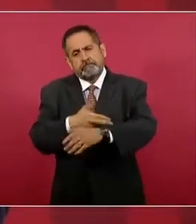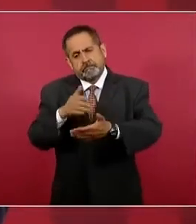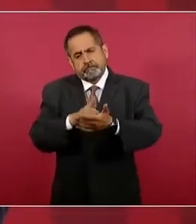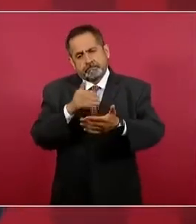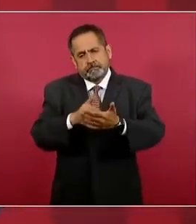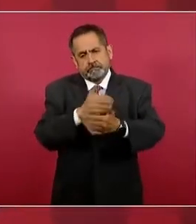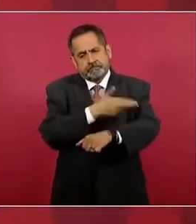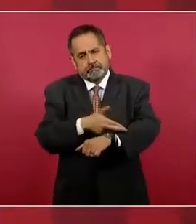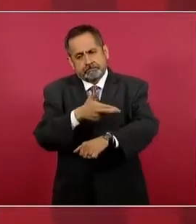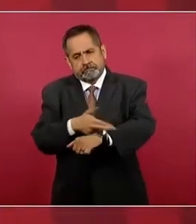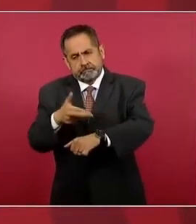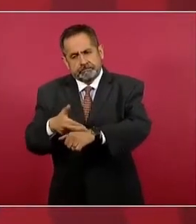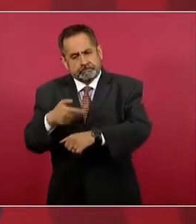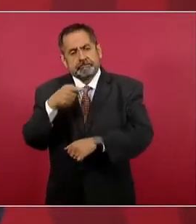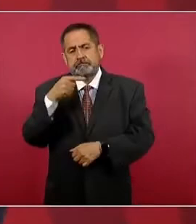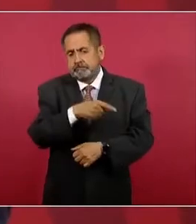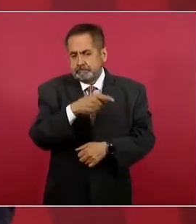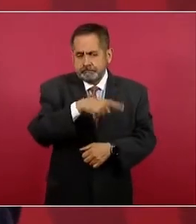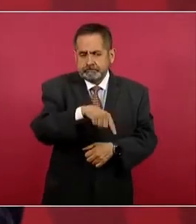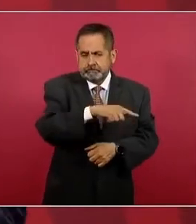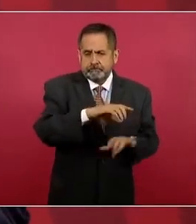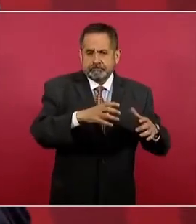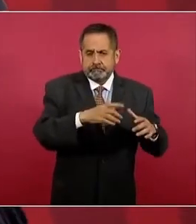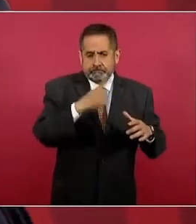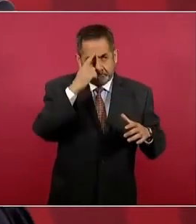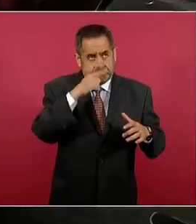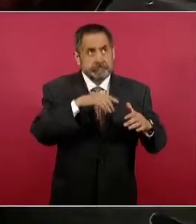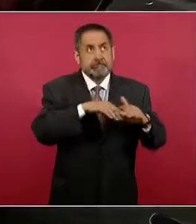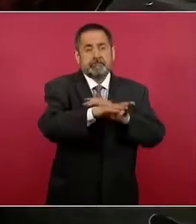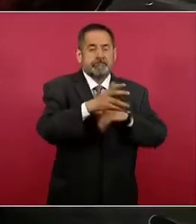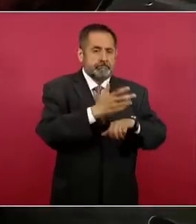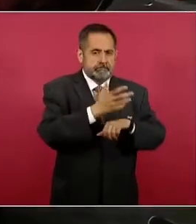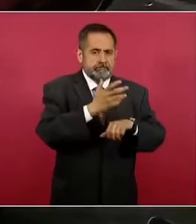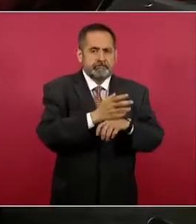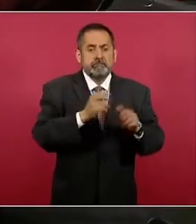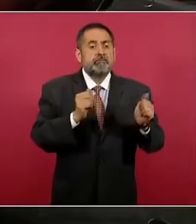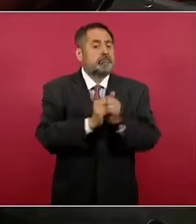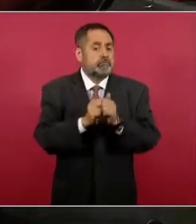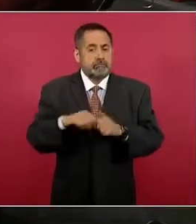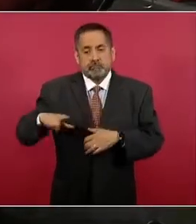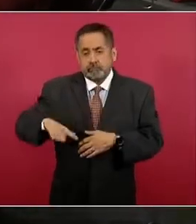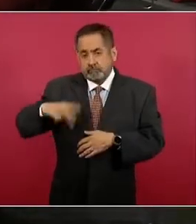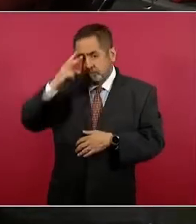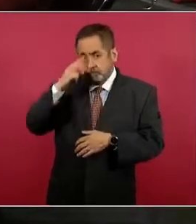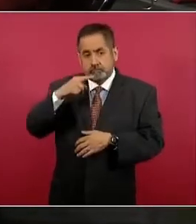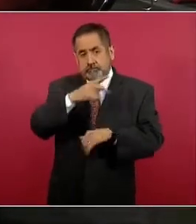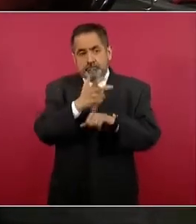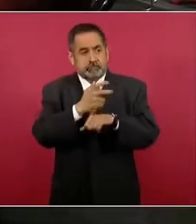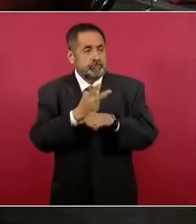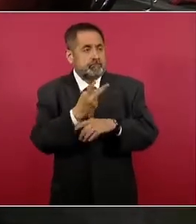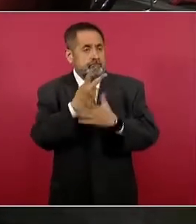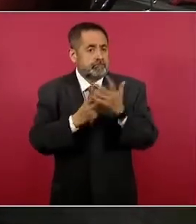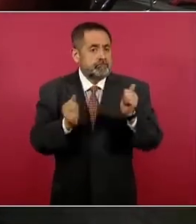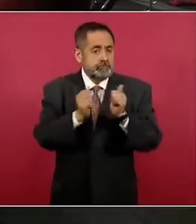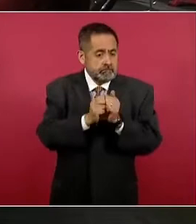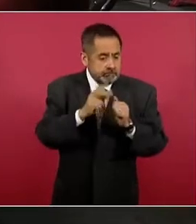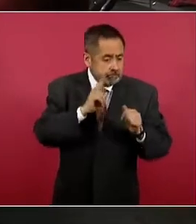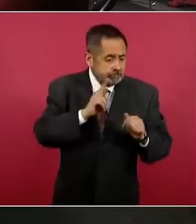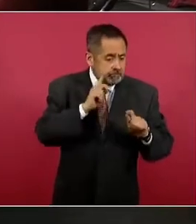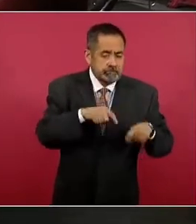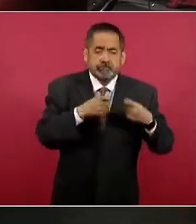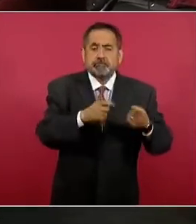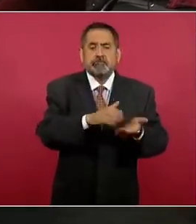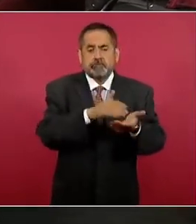que se están haciendo con el Departamento de Estado de los Estados Unidos.